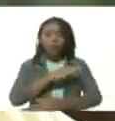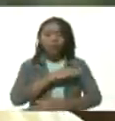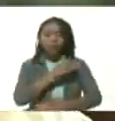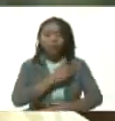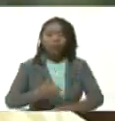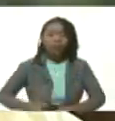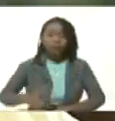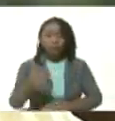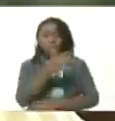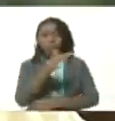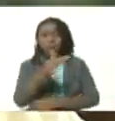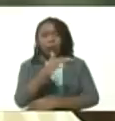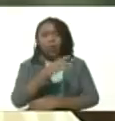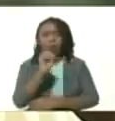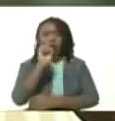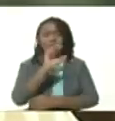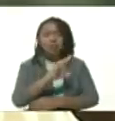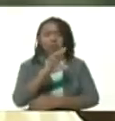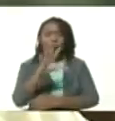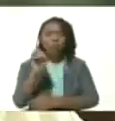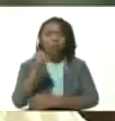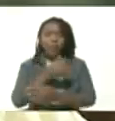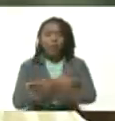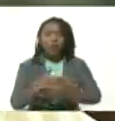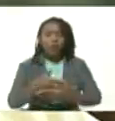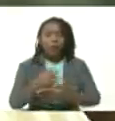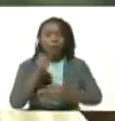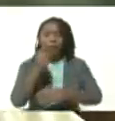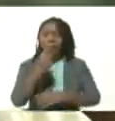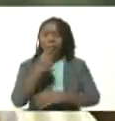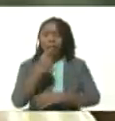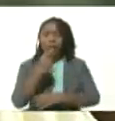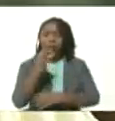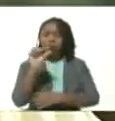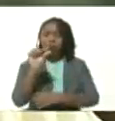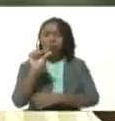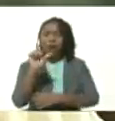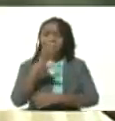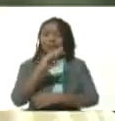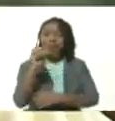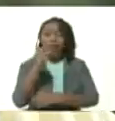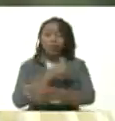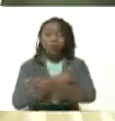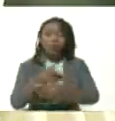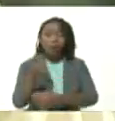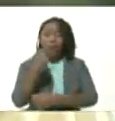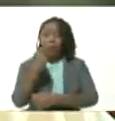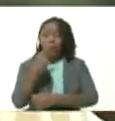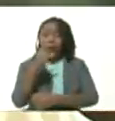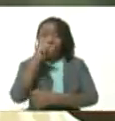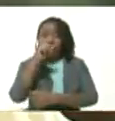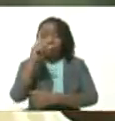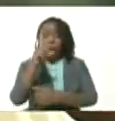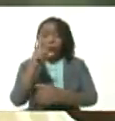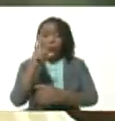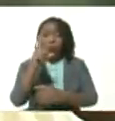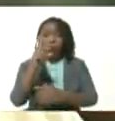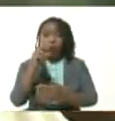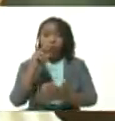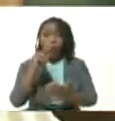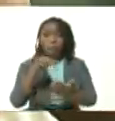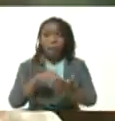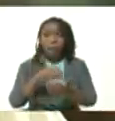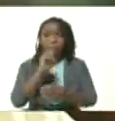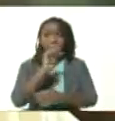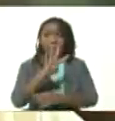estar rondando los 350 millones de medicamentos como mínimo, a 500 millones de medicamentos en el año